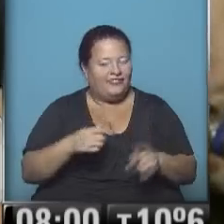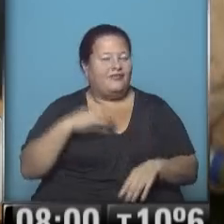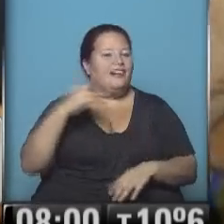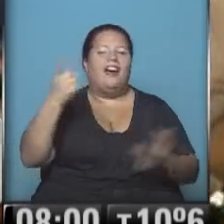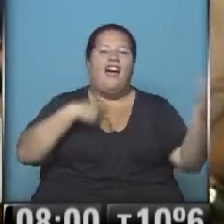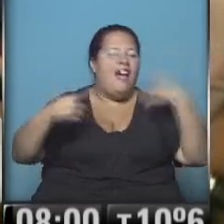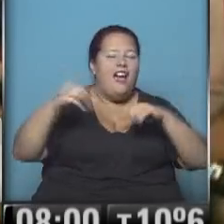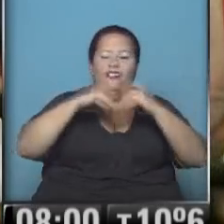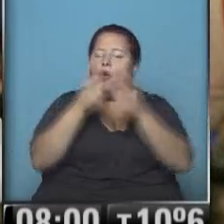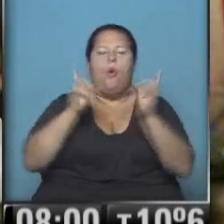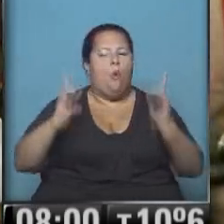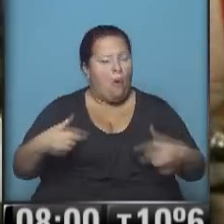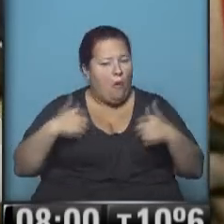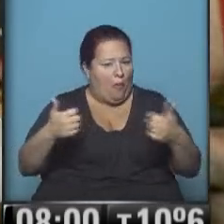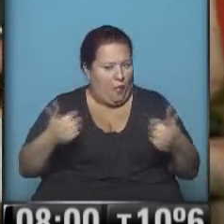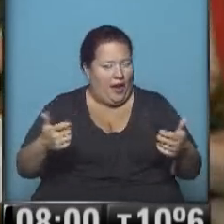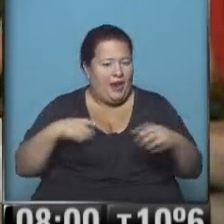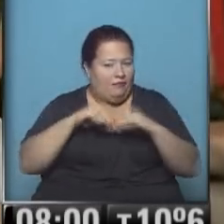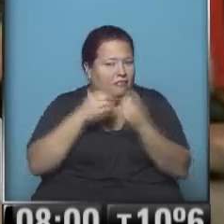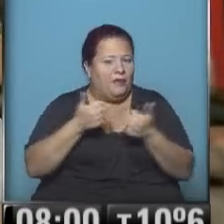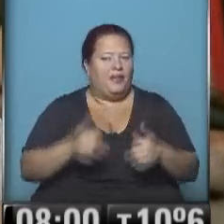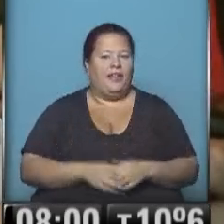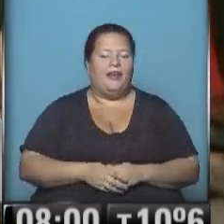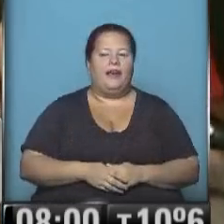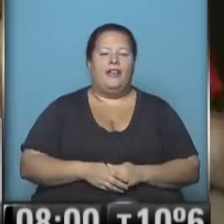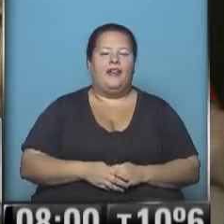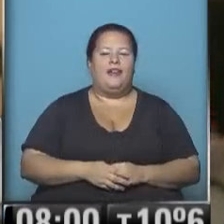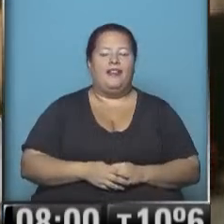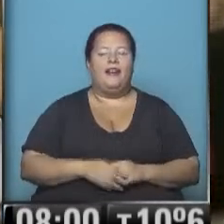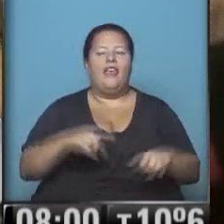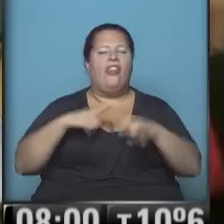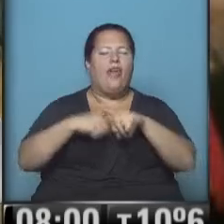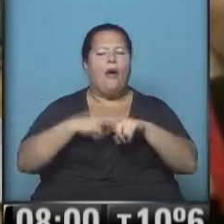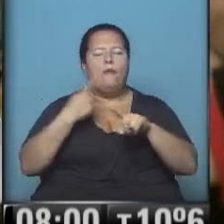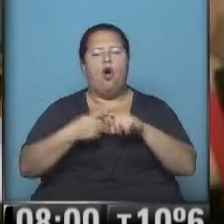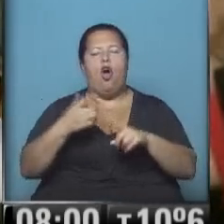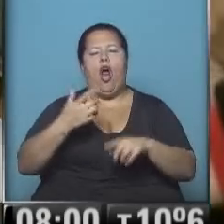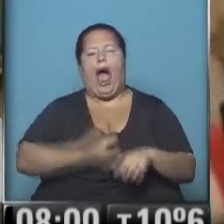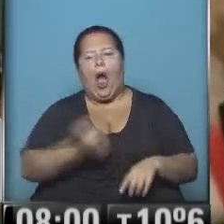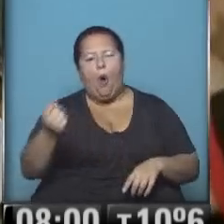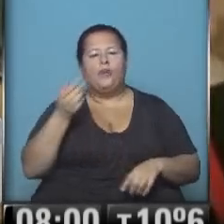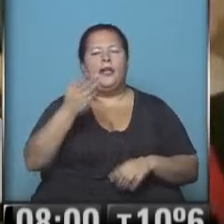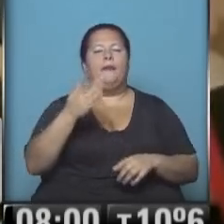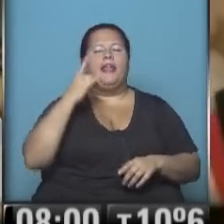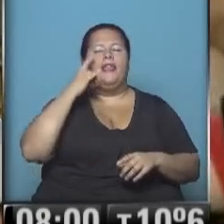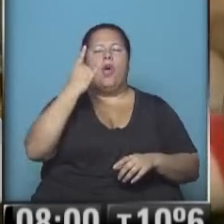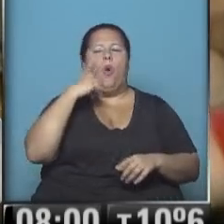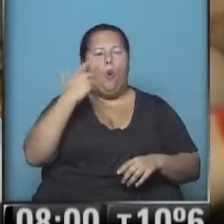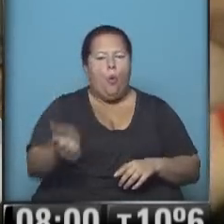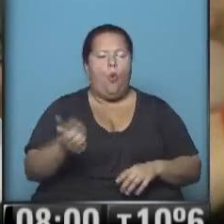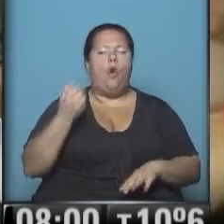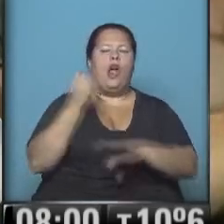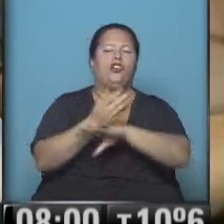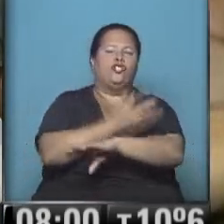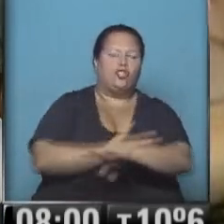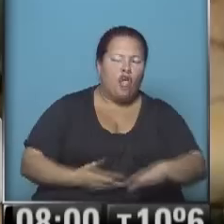diga lo que digan los números. Me van bien, me dan bien. ¿Están no, la pole position? El debate por el ajuste, este pedido que hizo la Unión Industrial, la presencia de